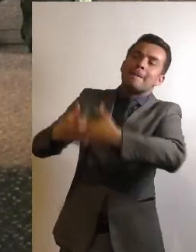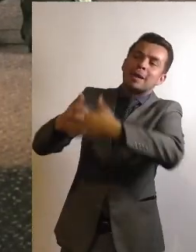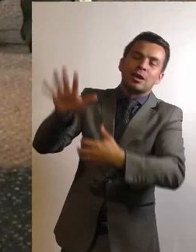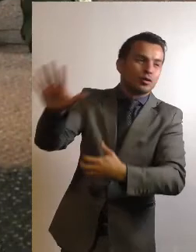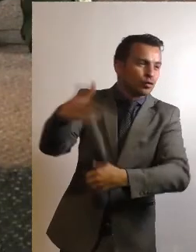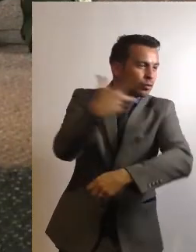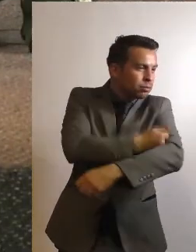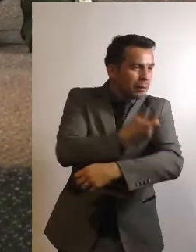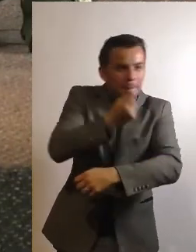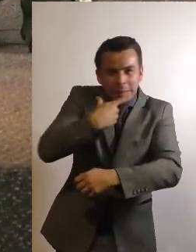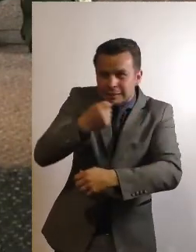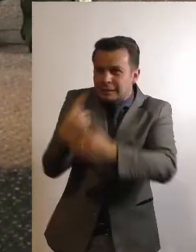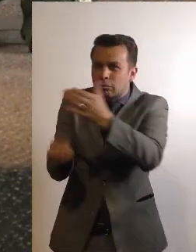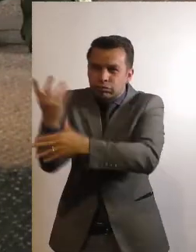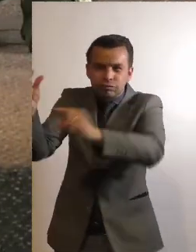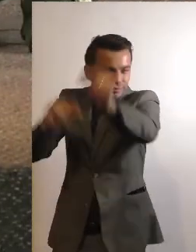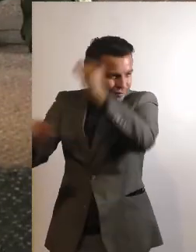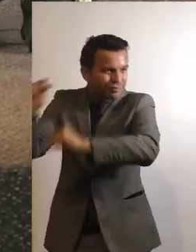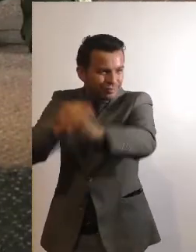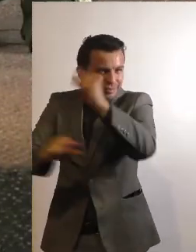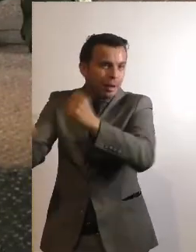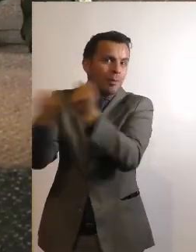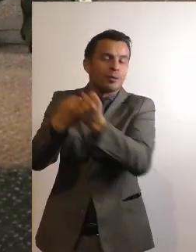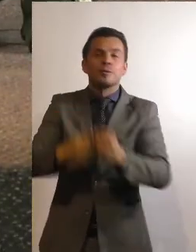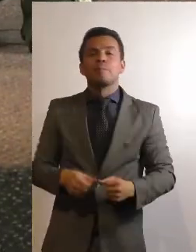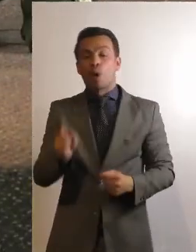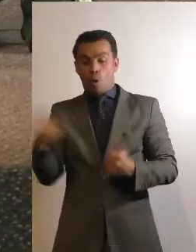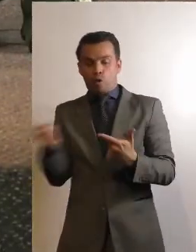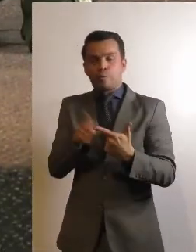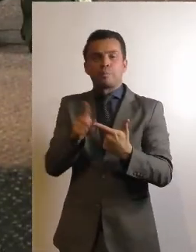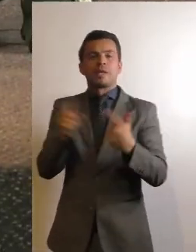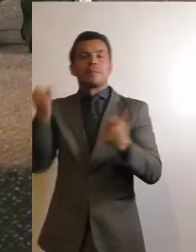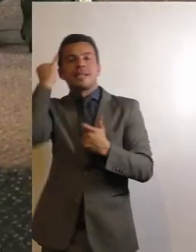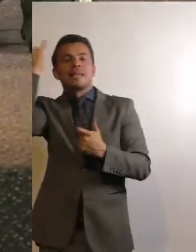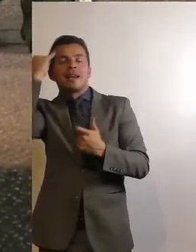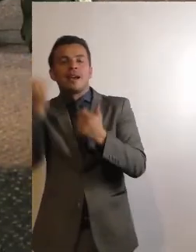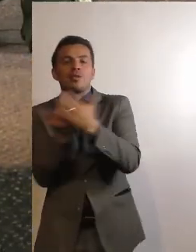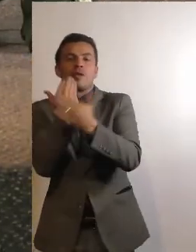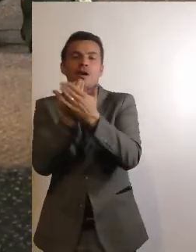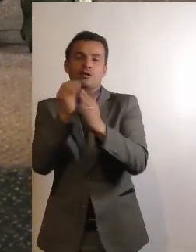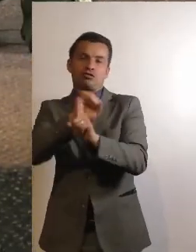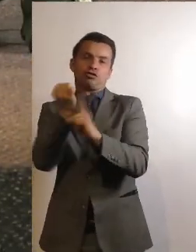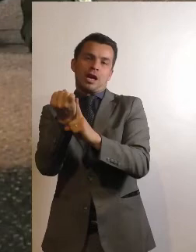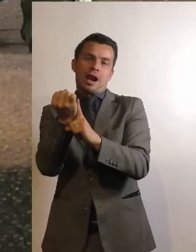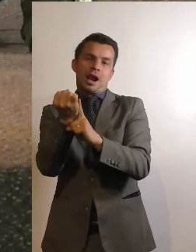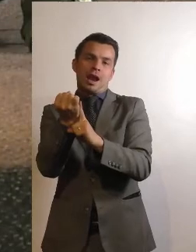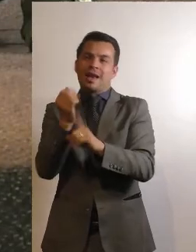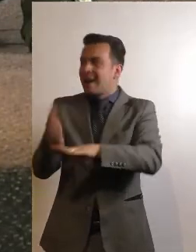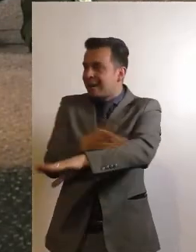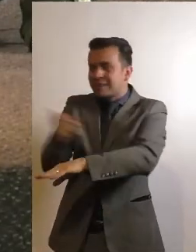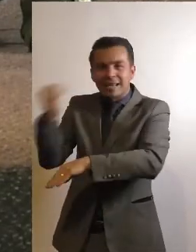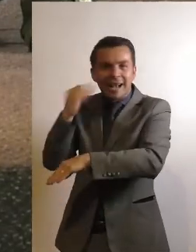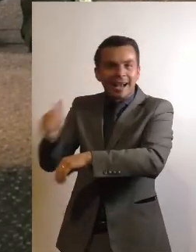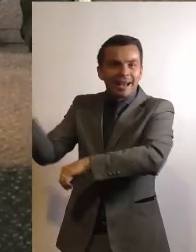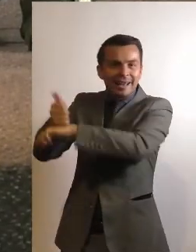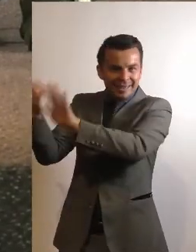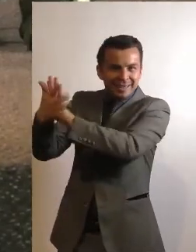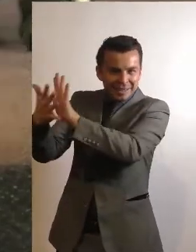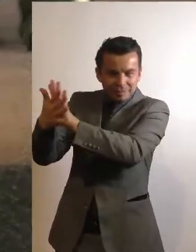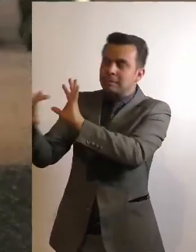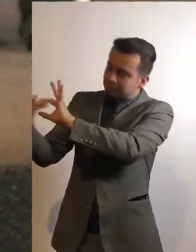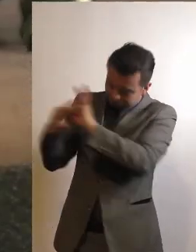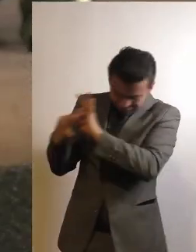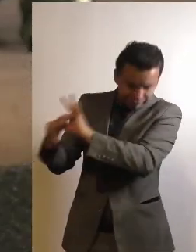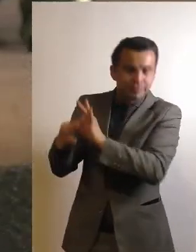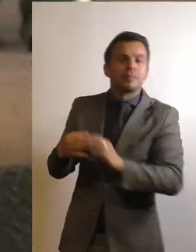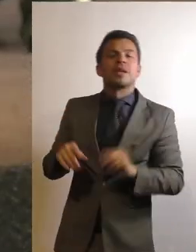de innovación social, en la cual, como la doctora María Clara lo estaba exponiendo, tenemos un proyecto muy lindo que es la Academia Social Digital,